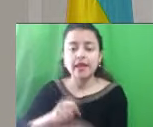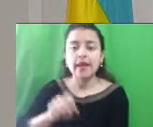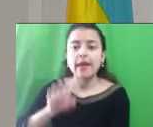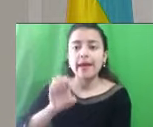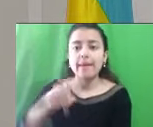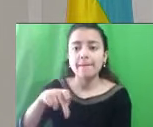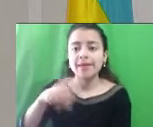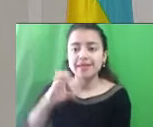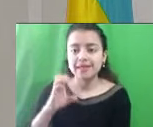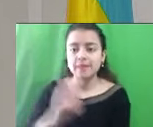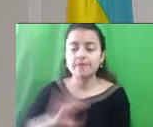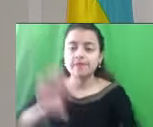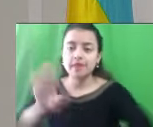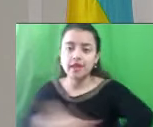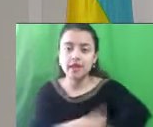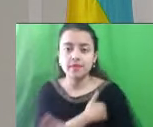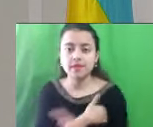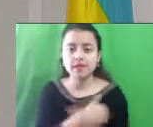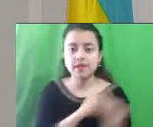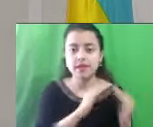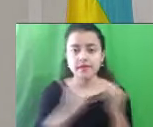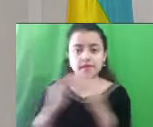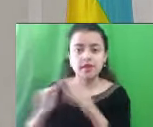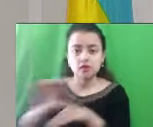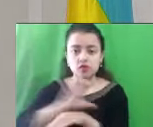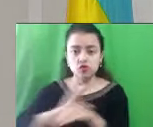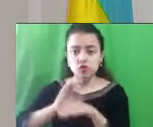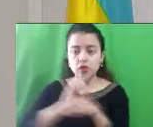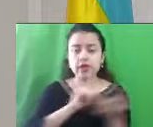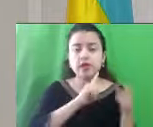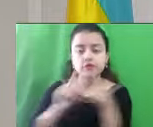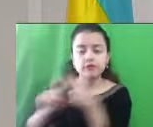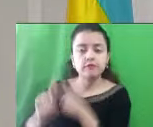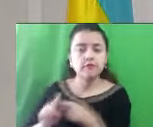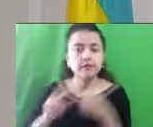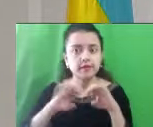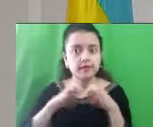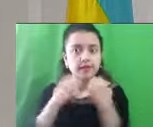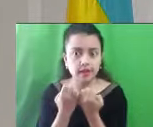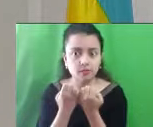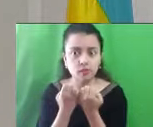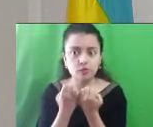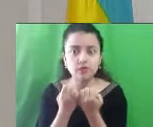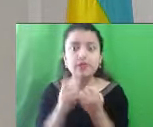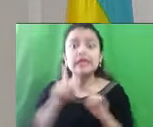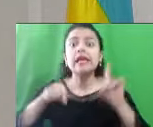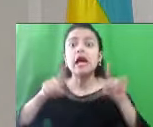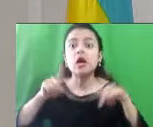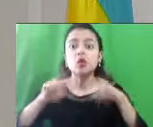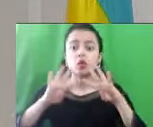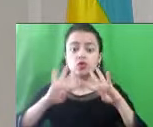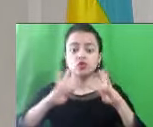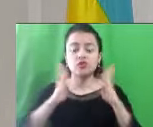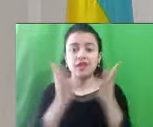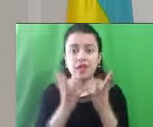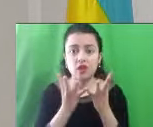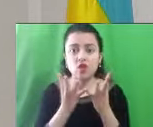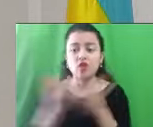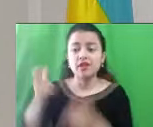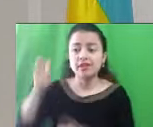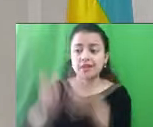ministro de Vivienda, Ciudad y Territorio y todos los equipos de trabajo y algunos senadores que han colaborado y representantes en esta en